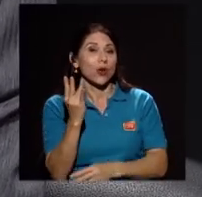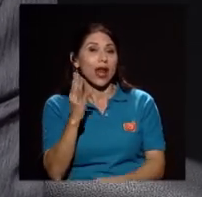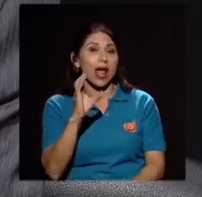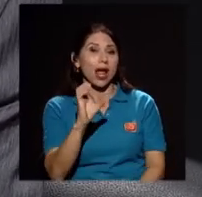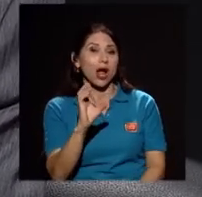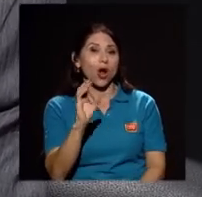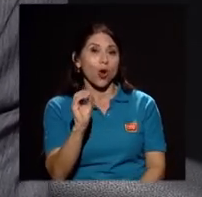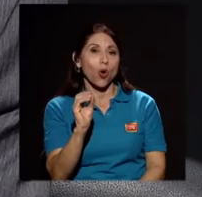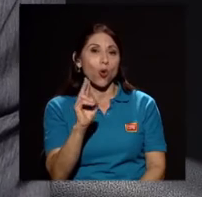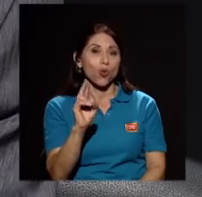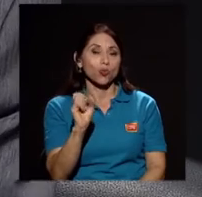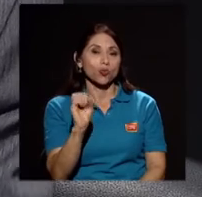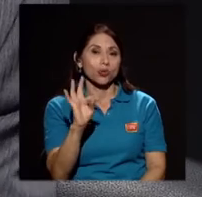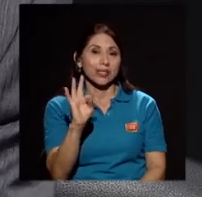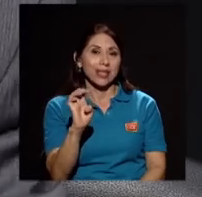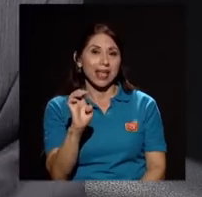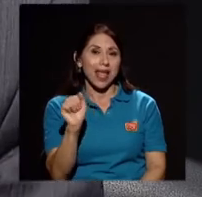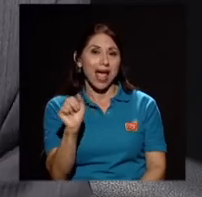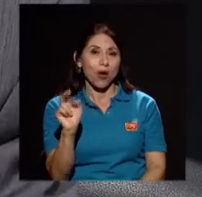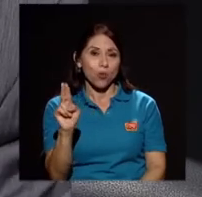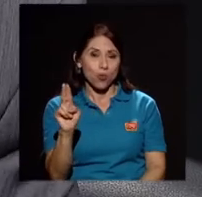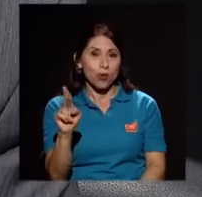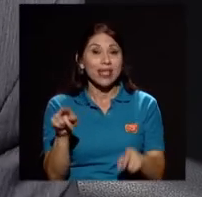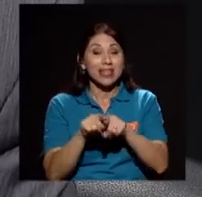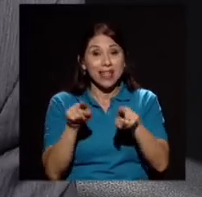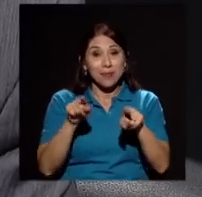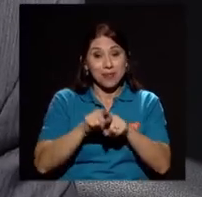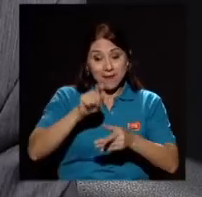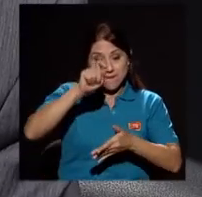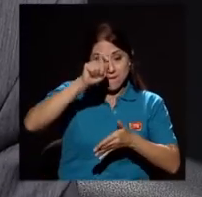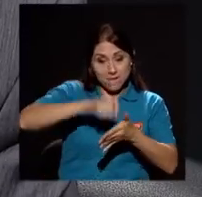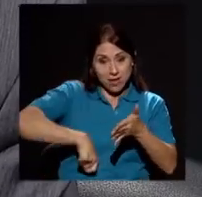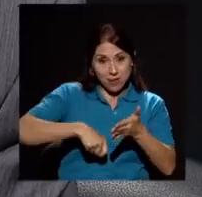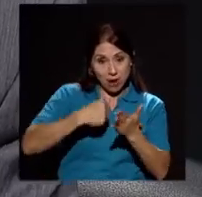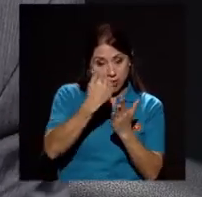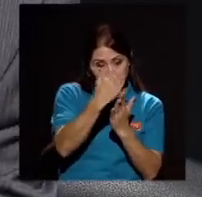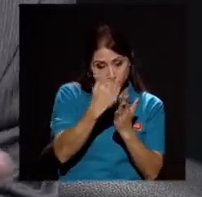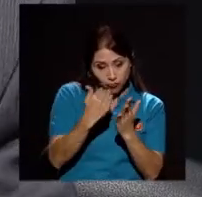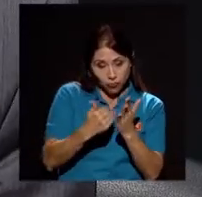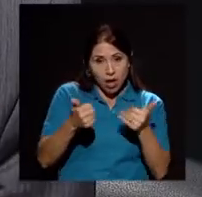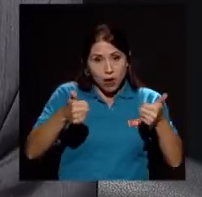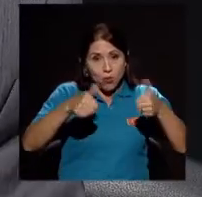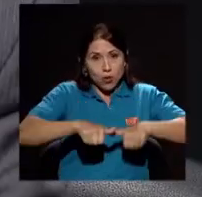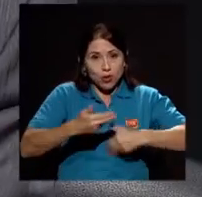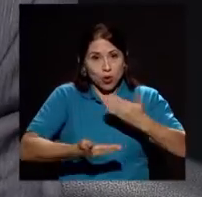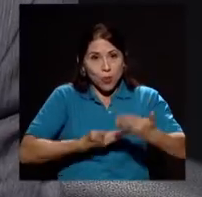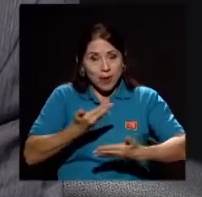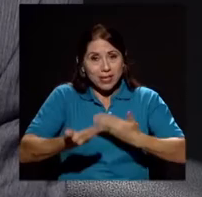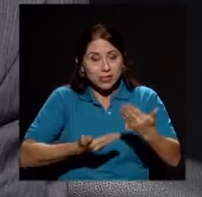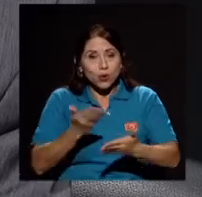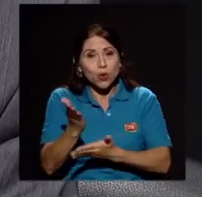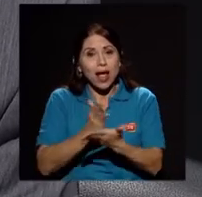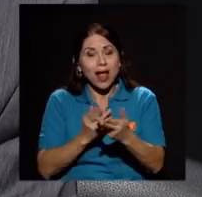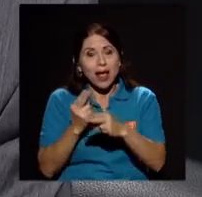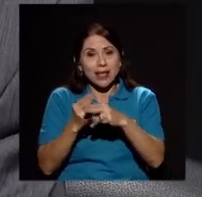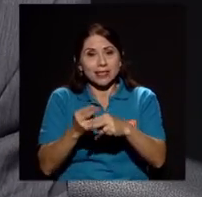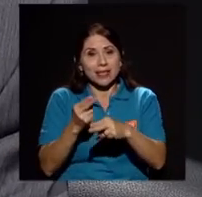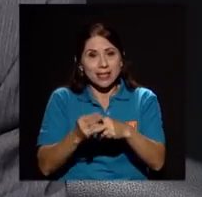y la firma de un acuerdo de cooperación entre lo que se llama la